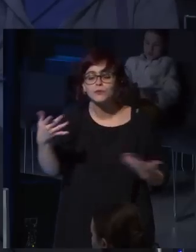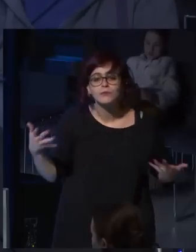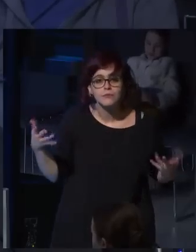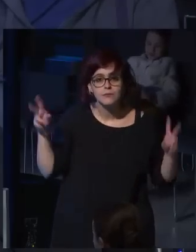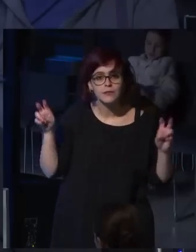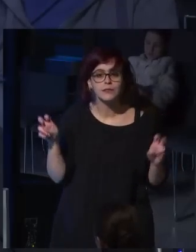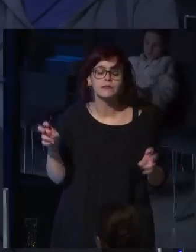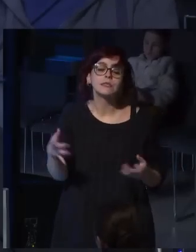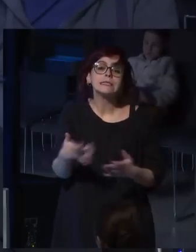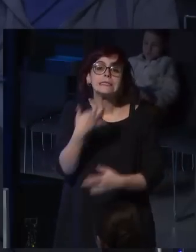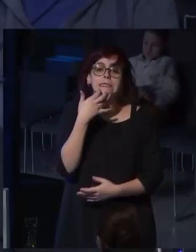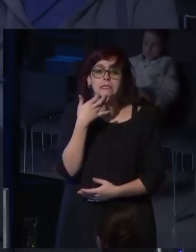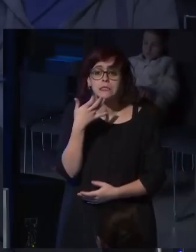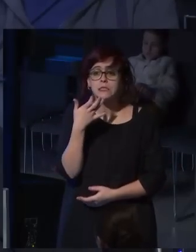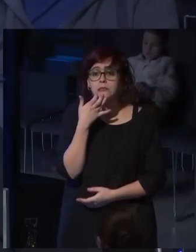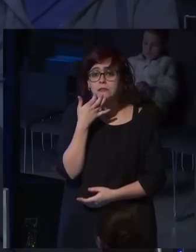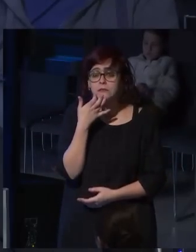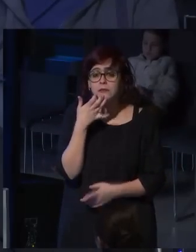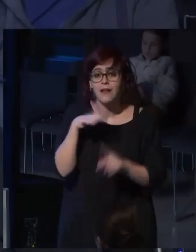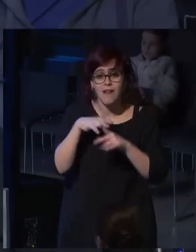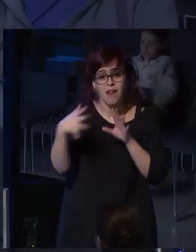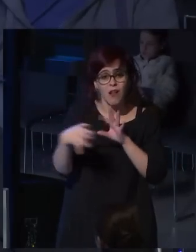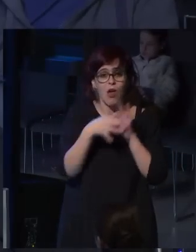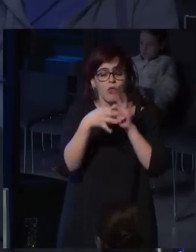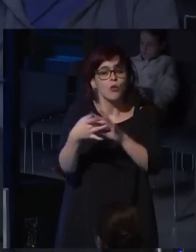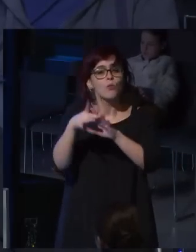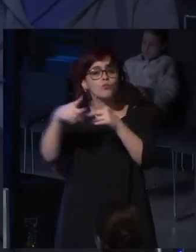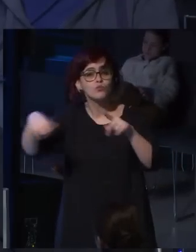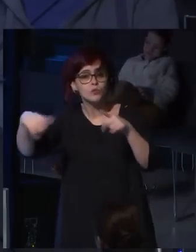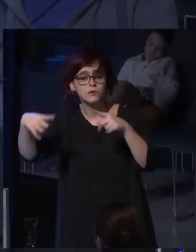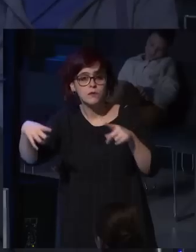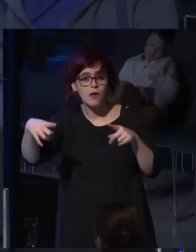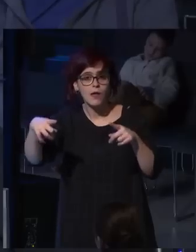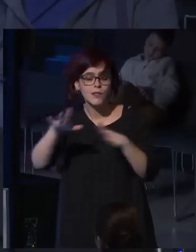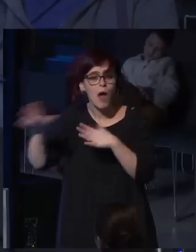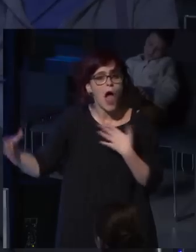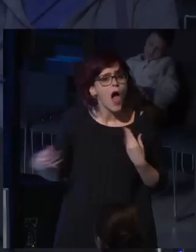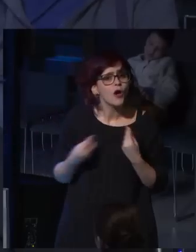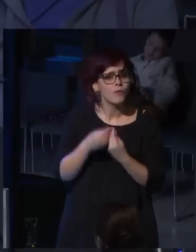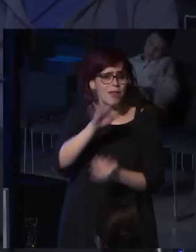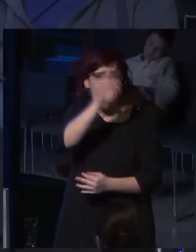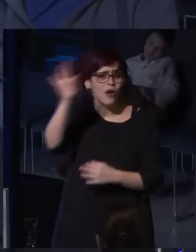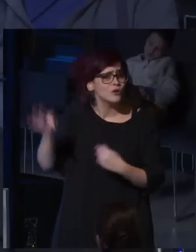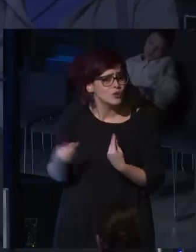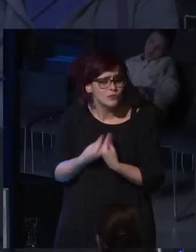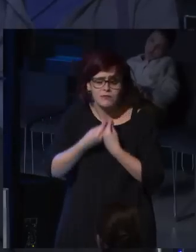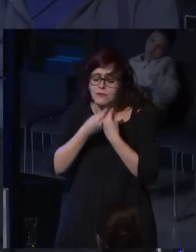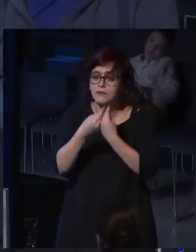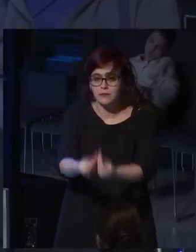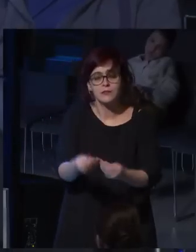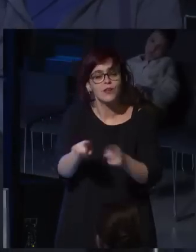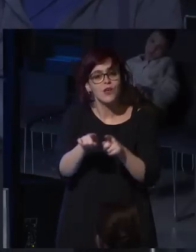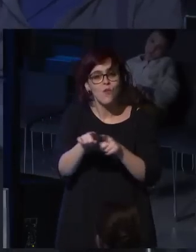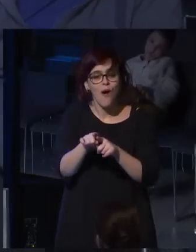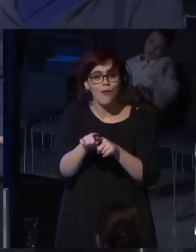de decir si realmente la relación que tiene uno con la música también es que le acompañe constantemente, ¿no? Que tú tengas una